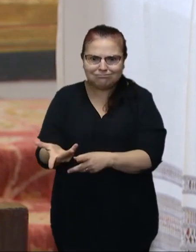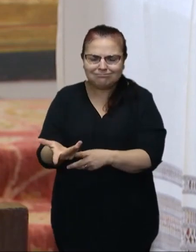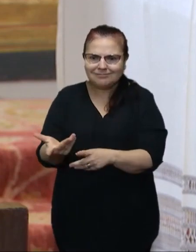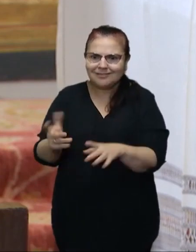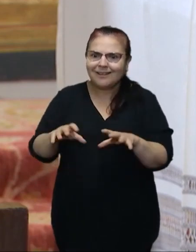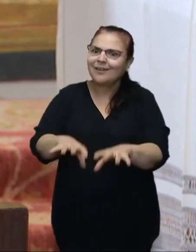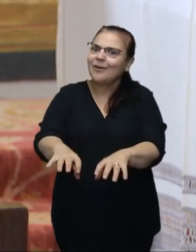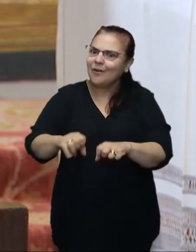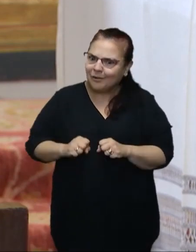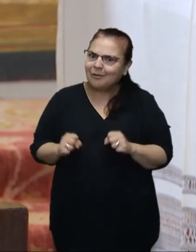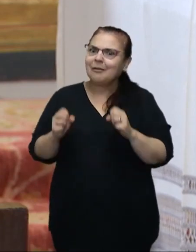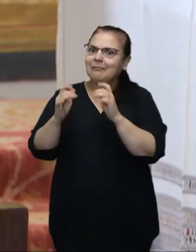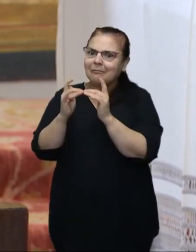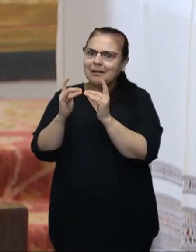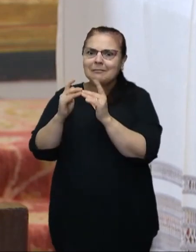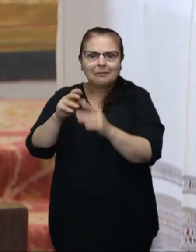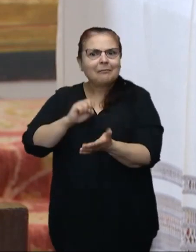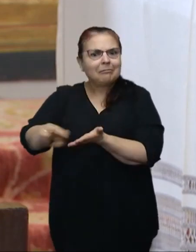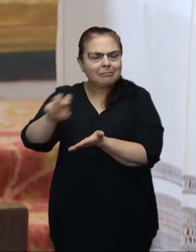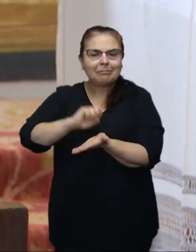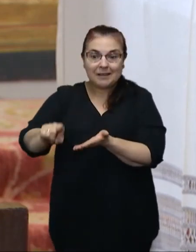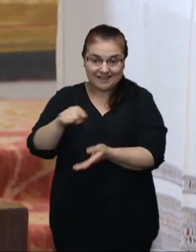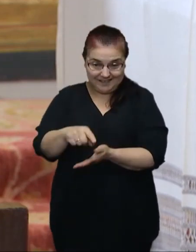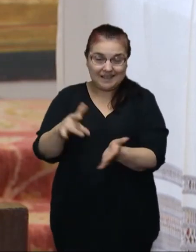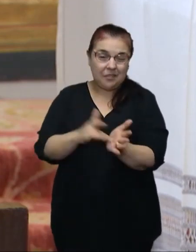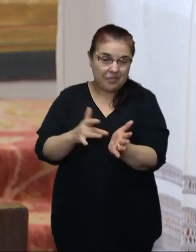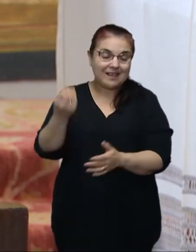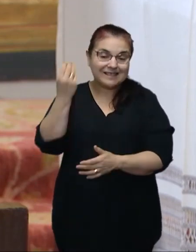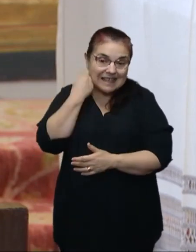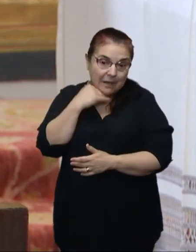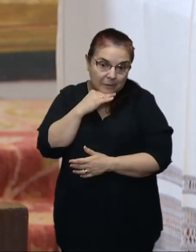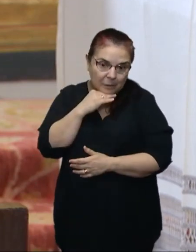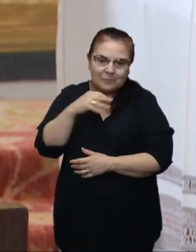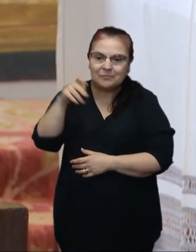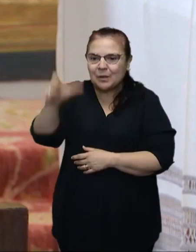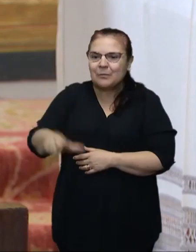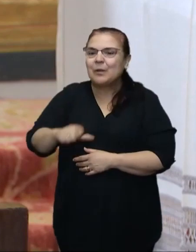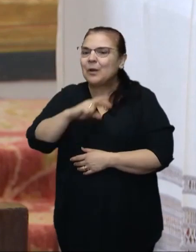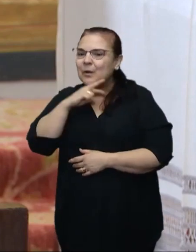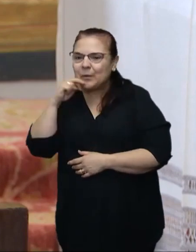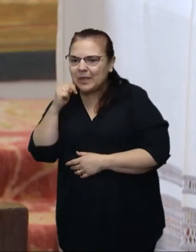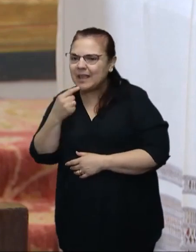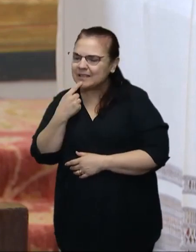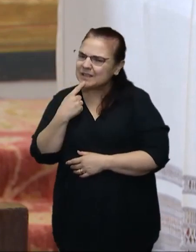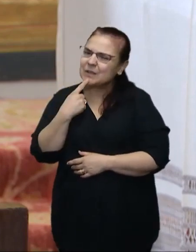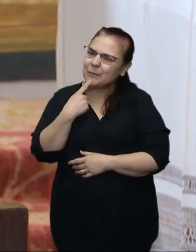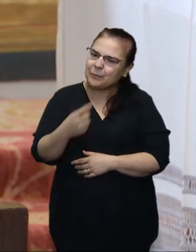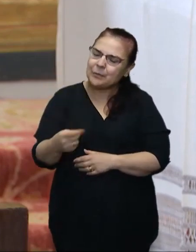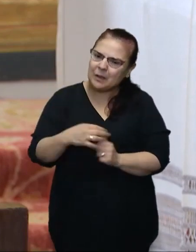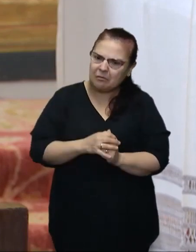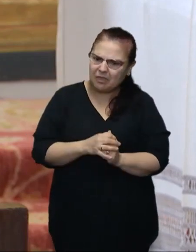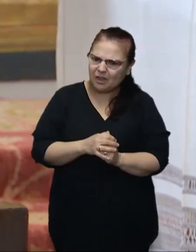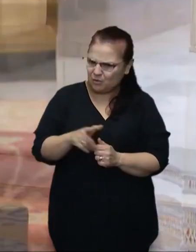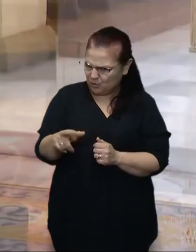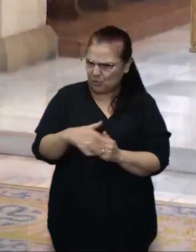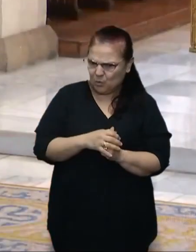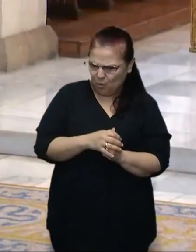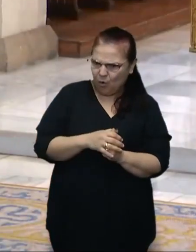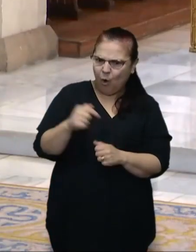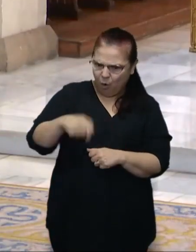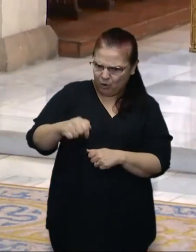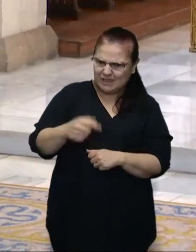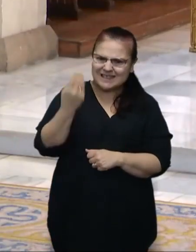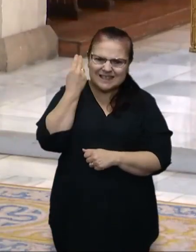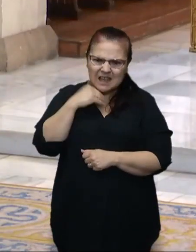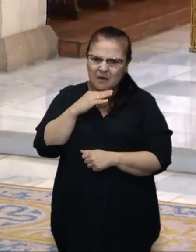andar. Aquel día era sábado, y los judíos dijeron al hombre que había quedado sano: Hoy es